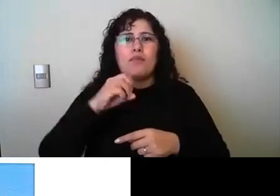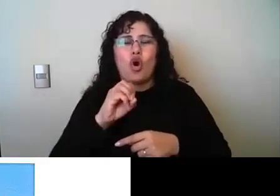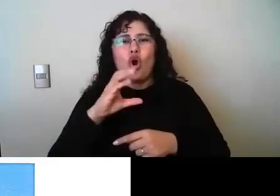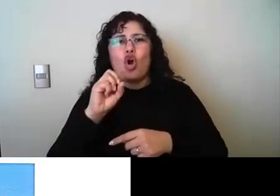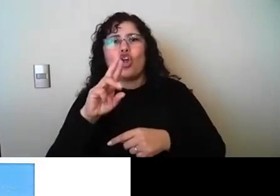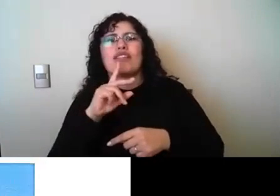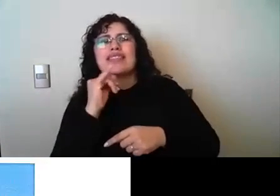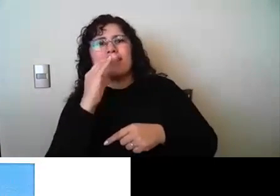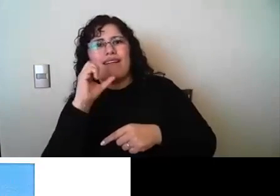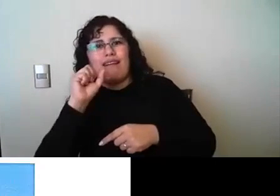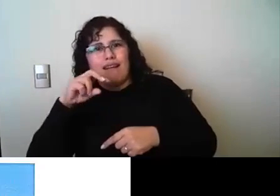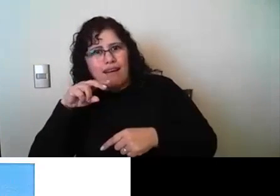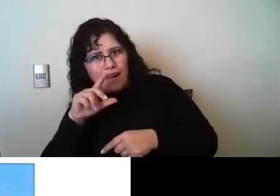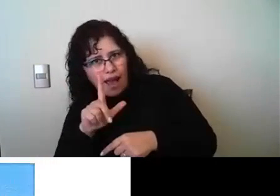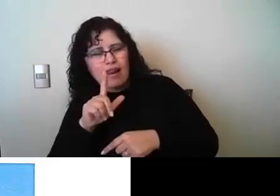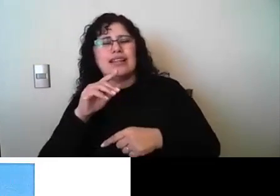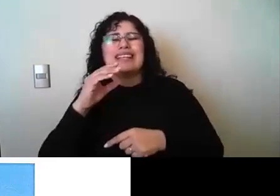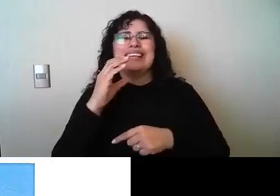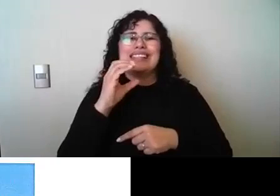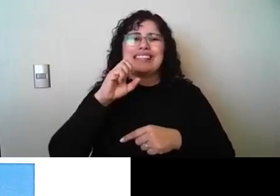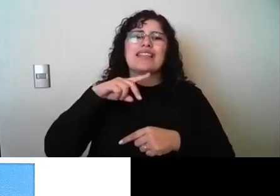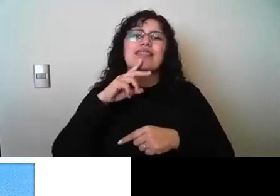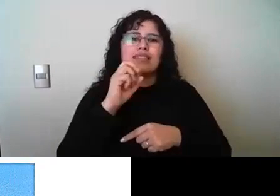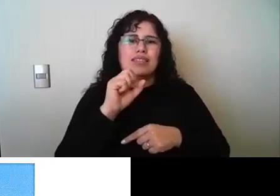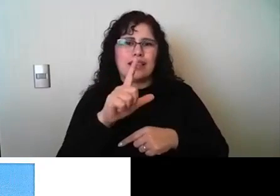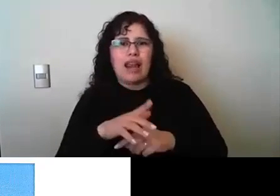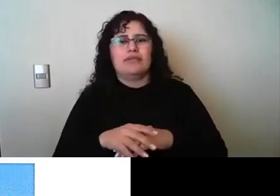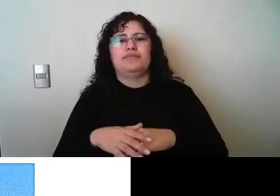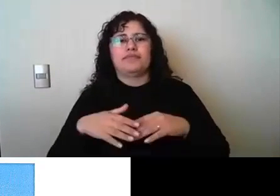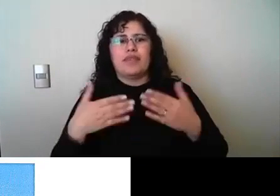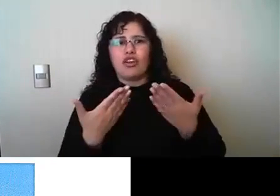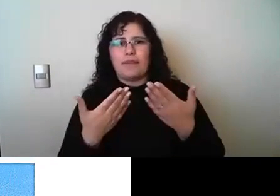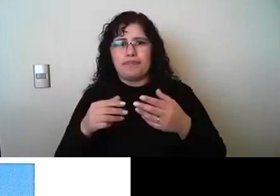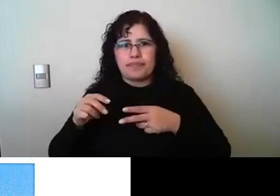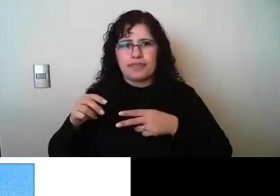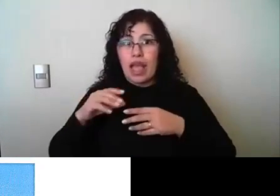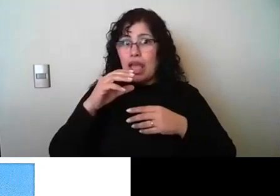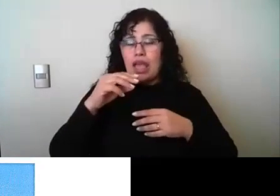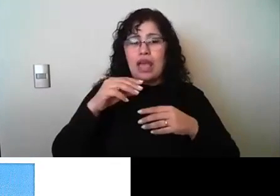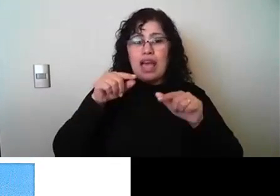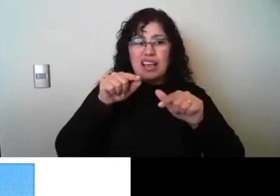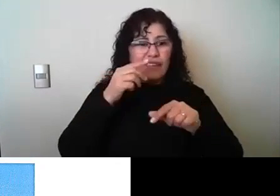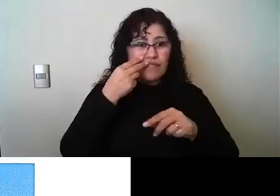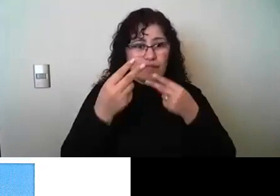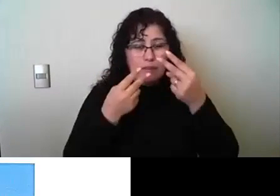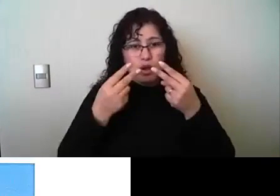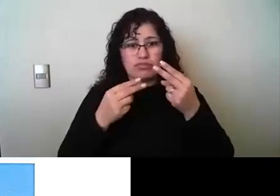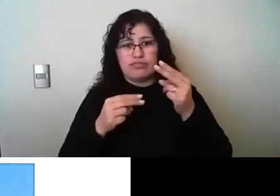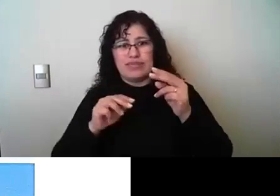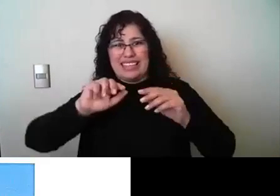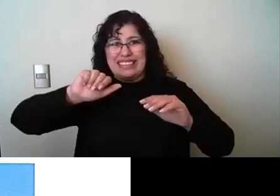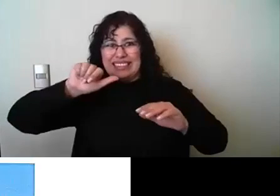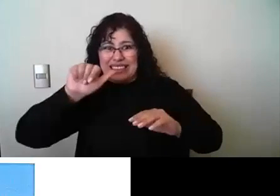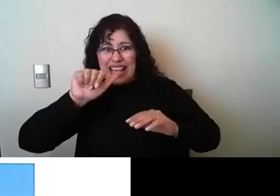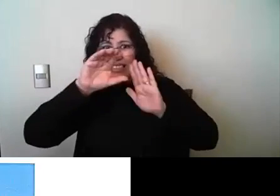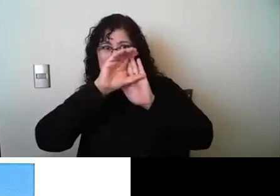Recordar también, esto ya lo habíamos visto, que la neocorteza tiene 6 estratos, y aquí está el tálamo interaccionando con